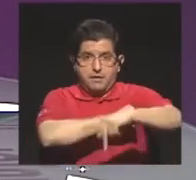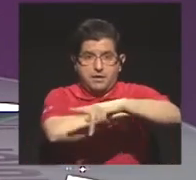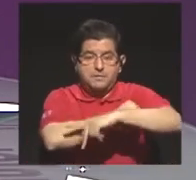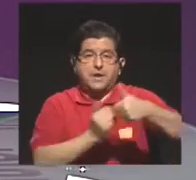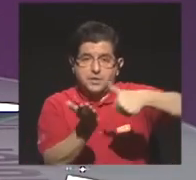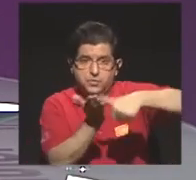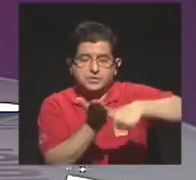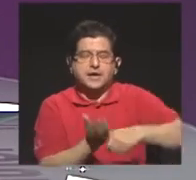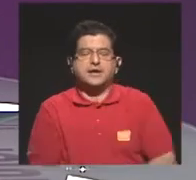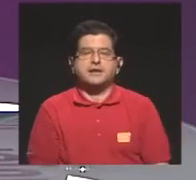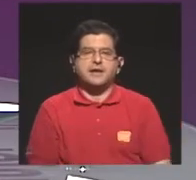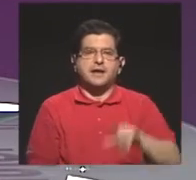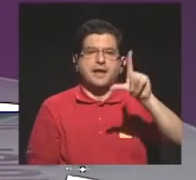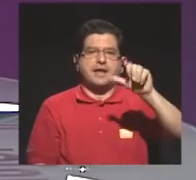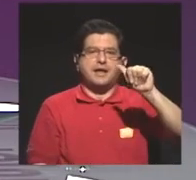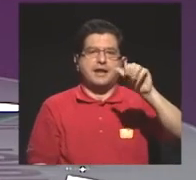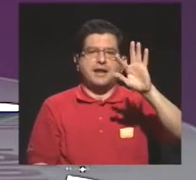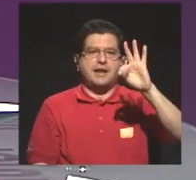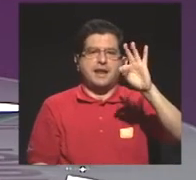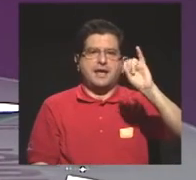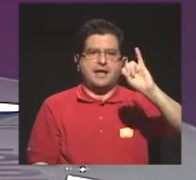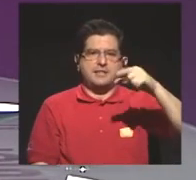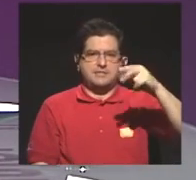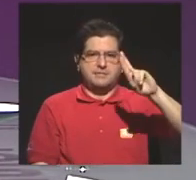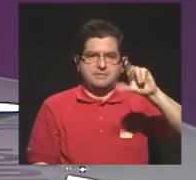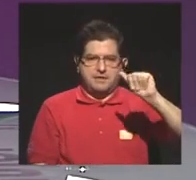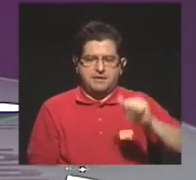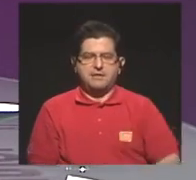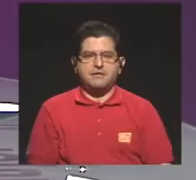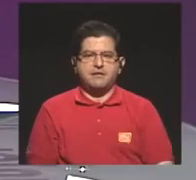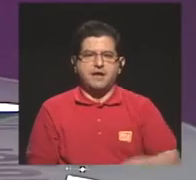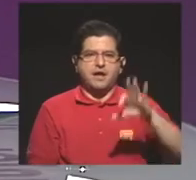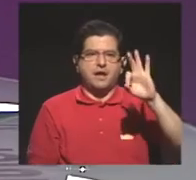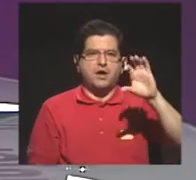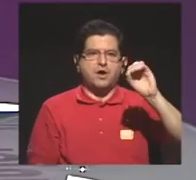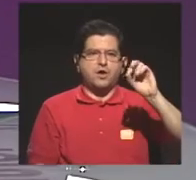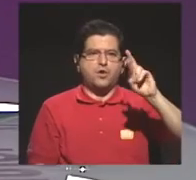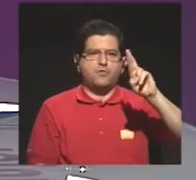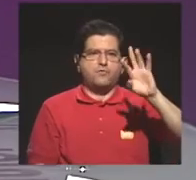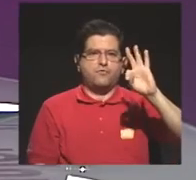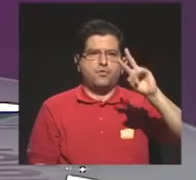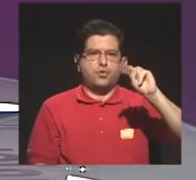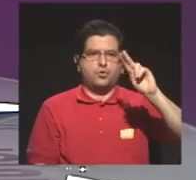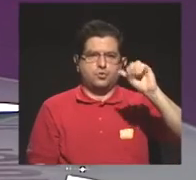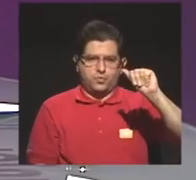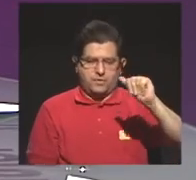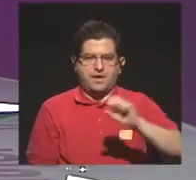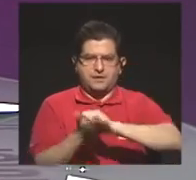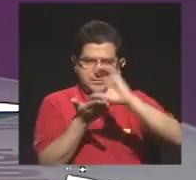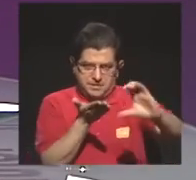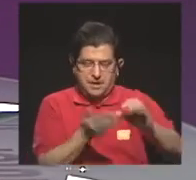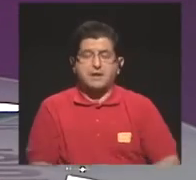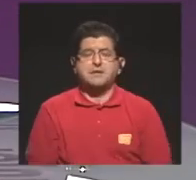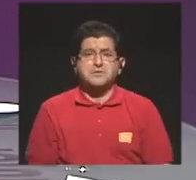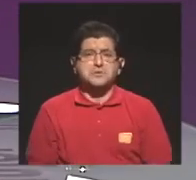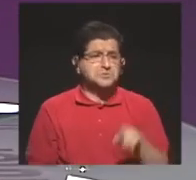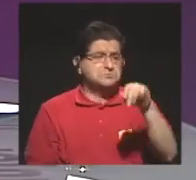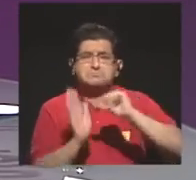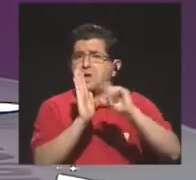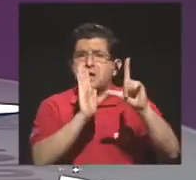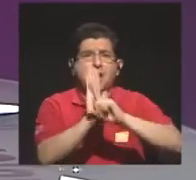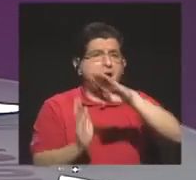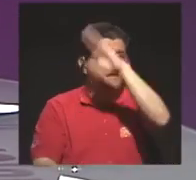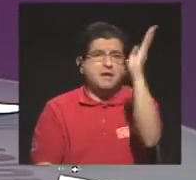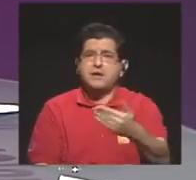Tigre y la Fortuna de San Carlos. Y nunca hemos llegado a cumplir, por ejemplo, en la Asamblea Legislativa nunca hemos alcanzado